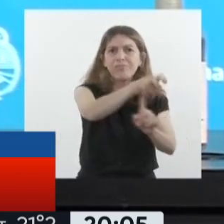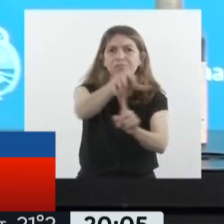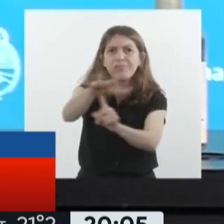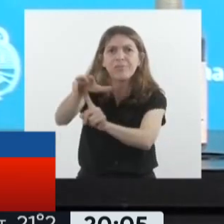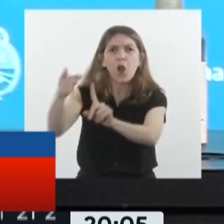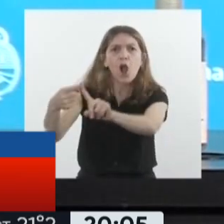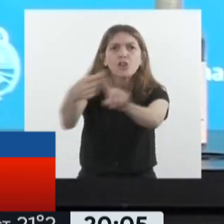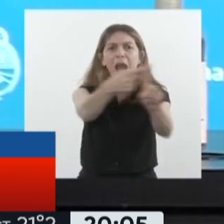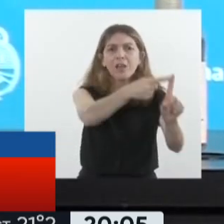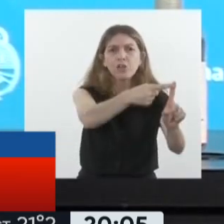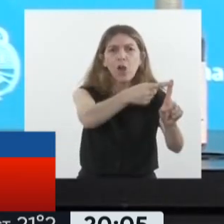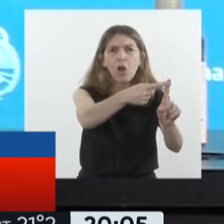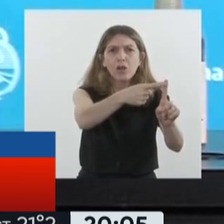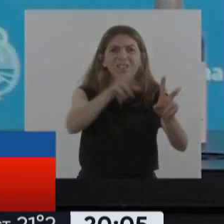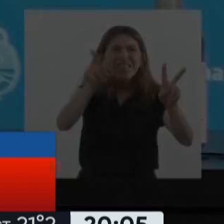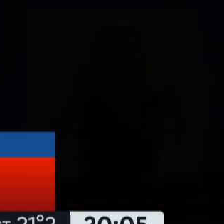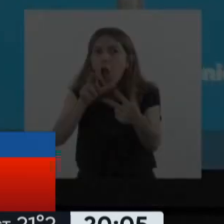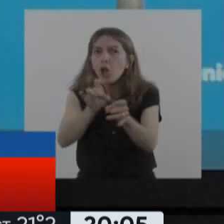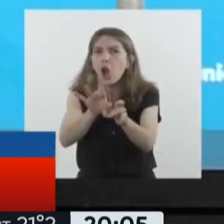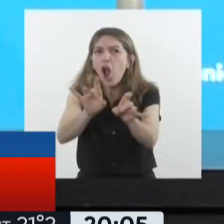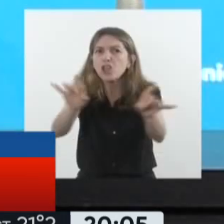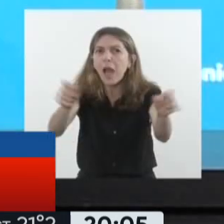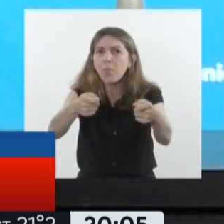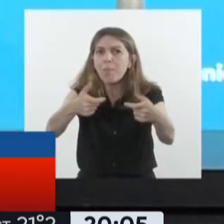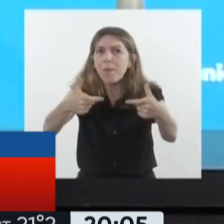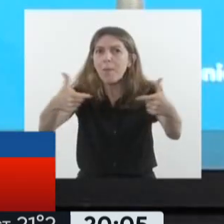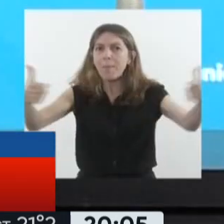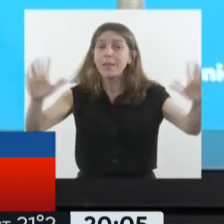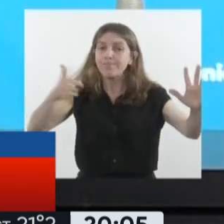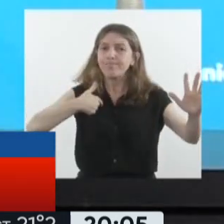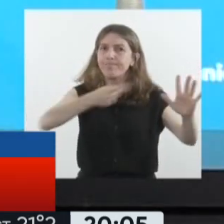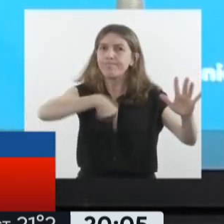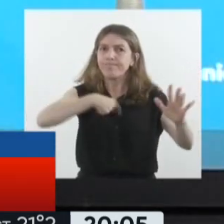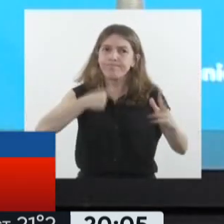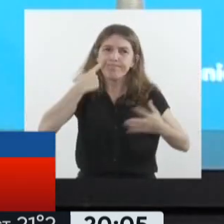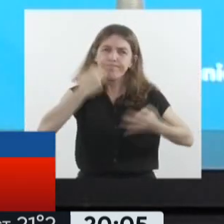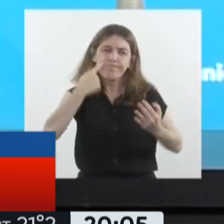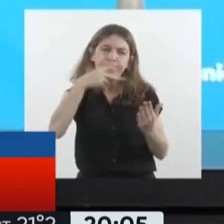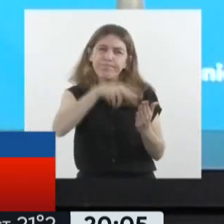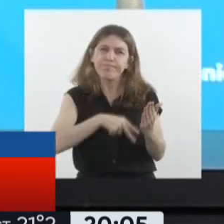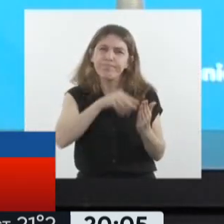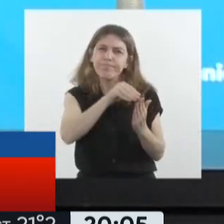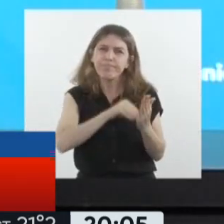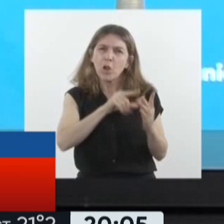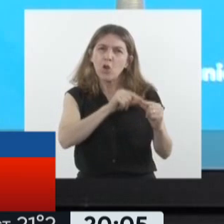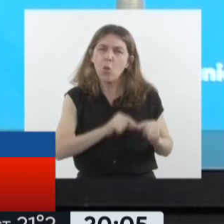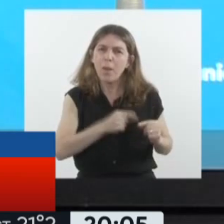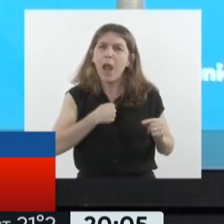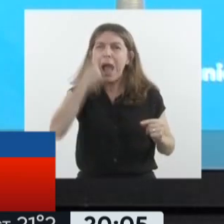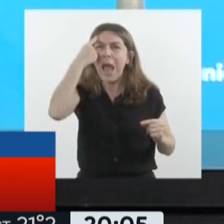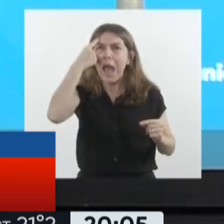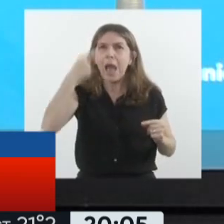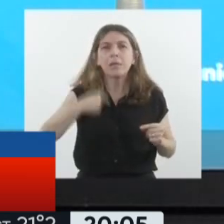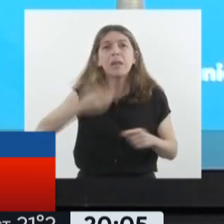mucho la circulación ciudadana. Lo que nosotros venimos viendo es que desde el día en que las clases